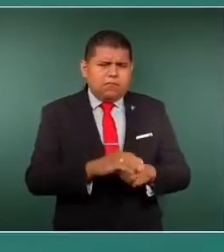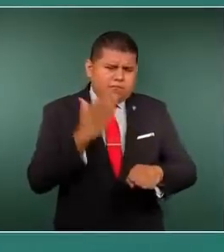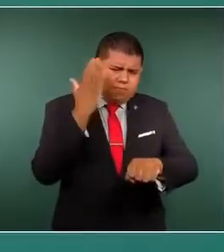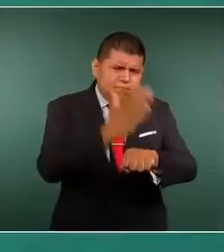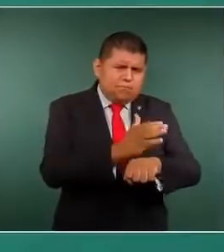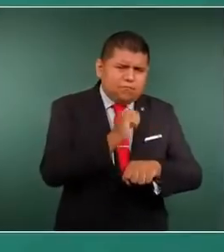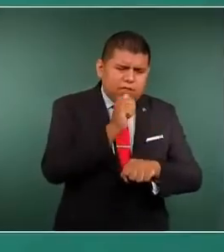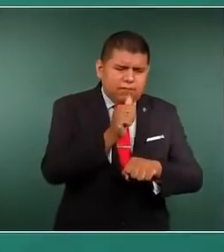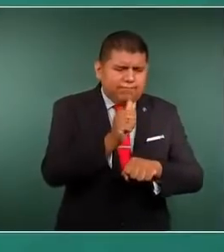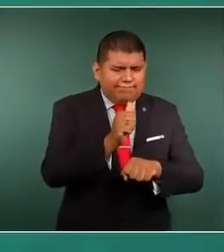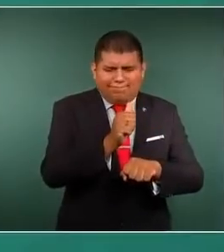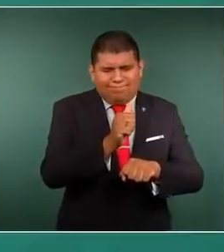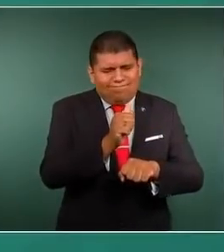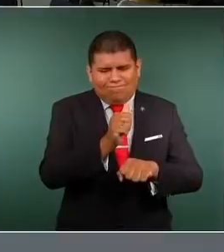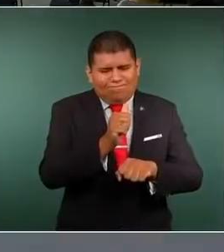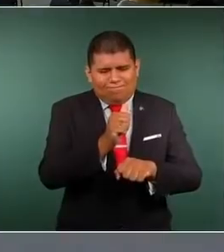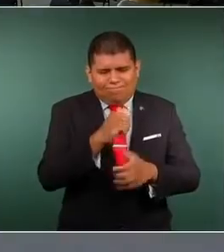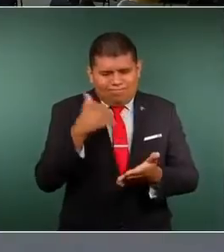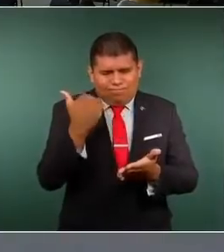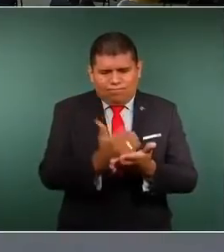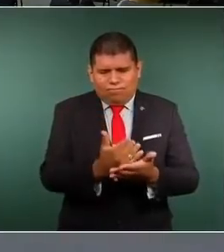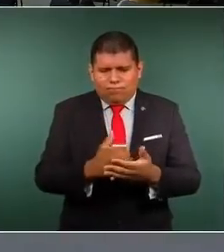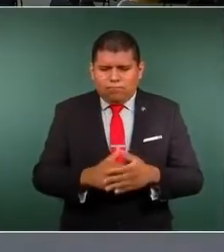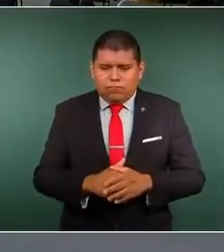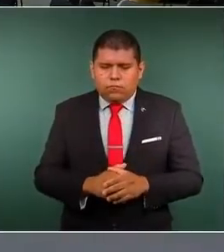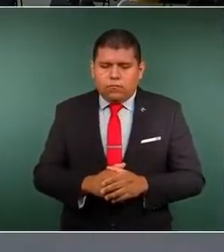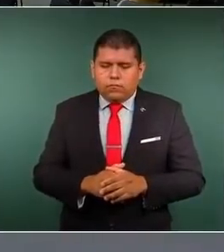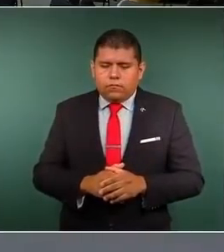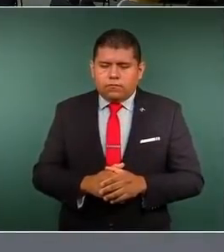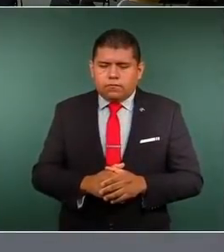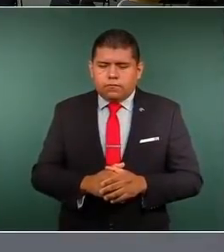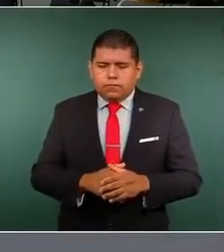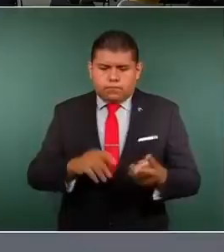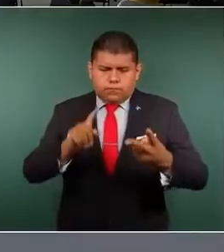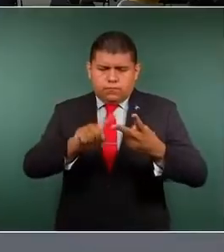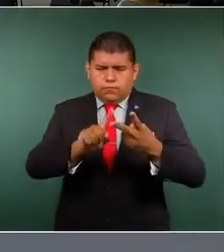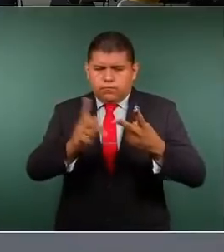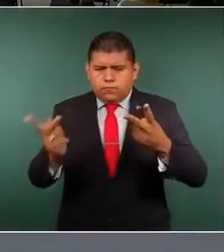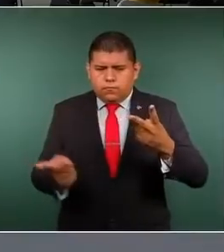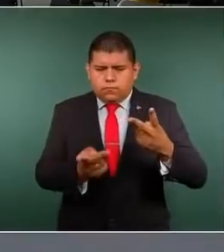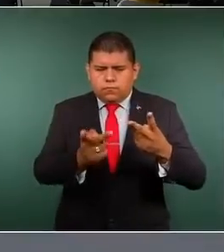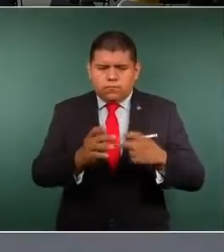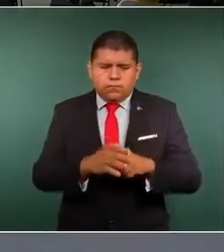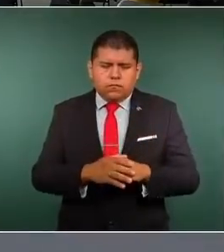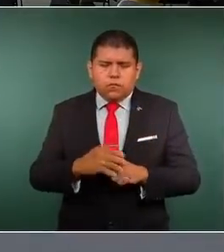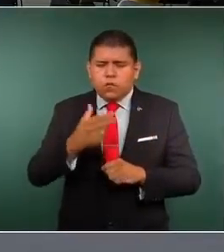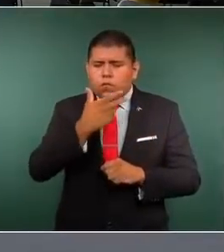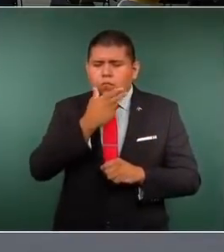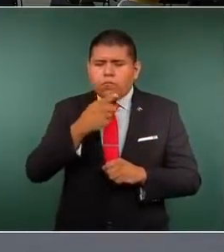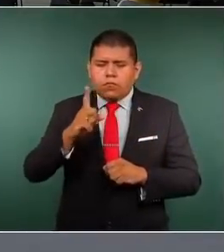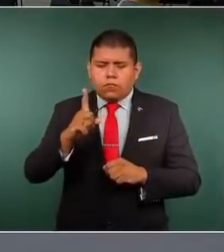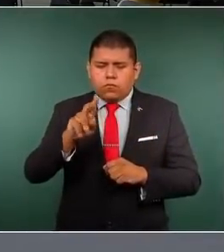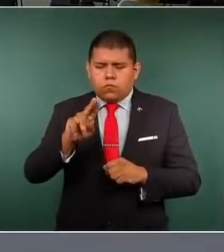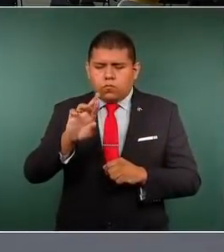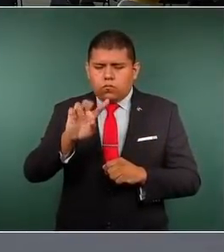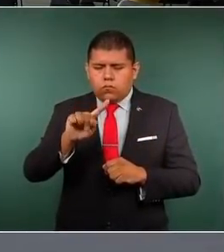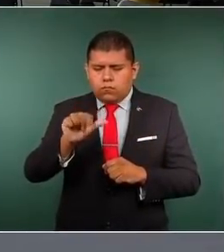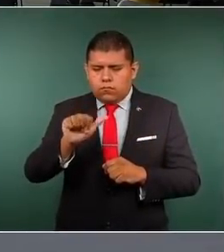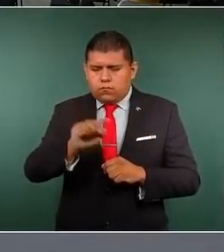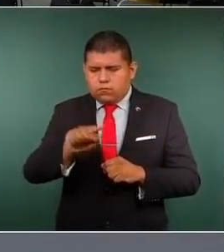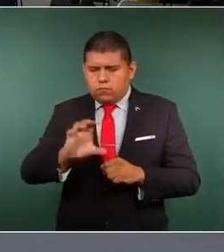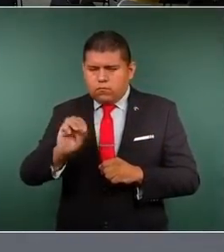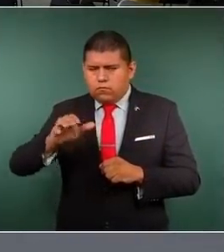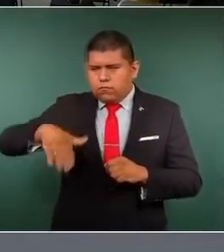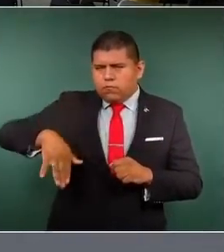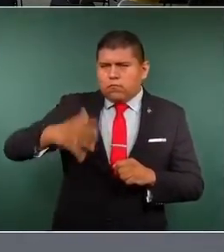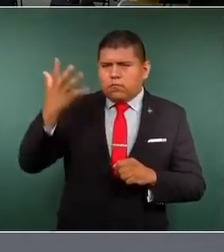delincuencia y segura mi segunda pregunta presidente sería para el doctor durazo el pasado 10 de